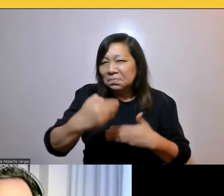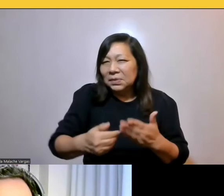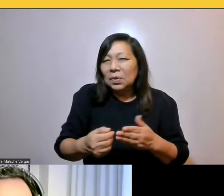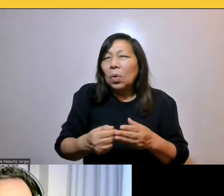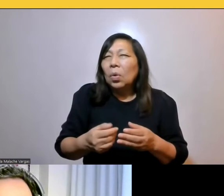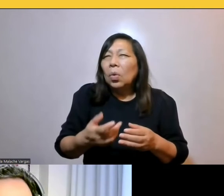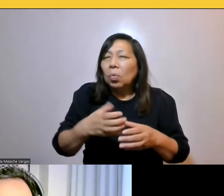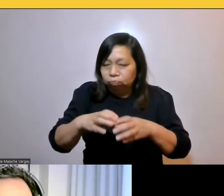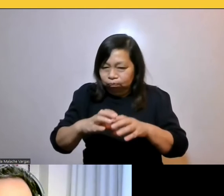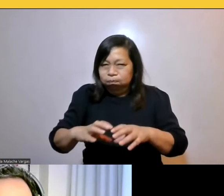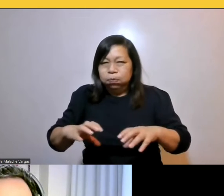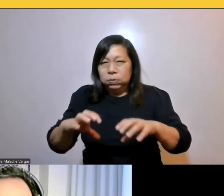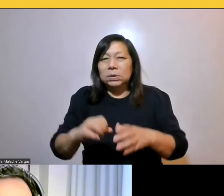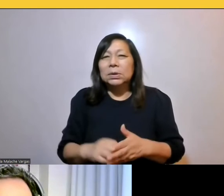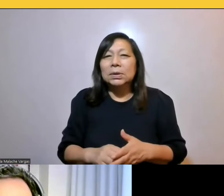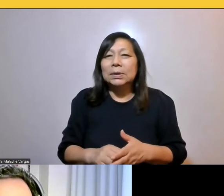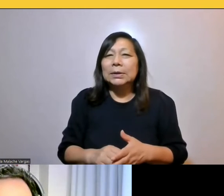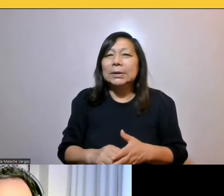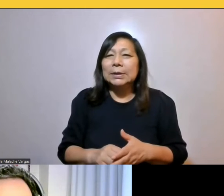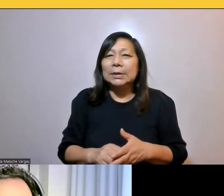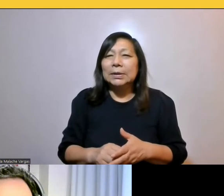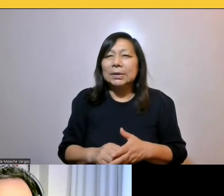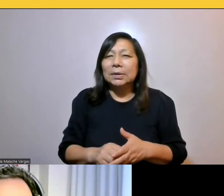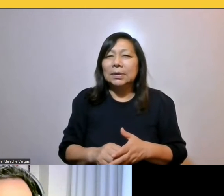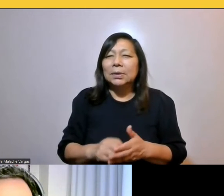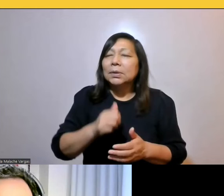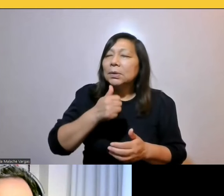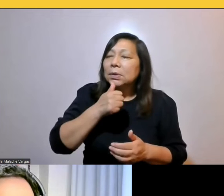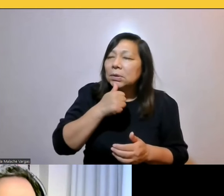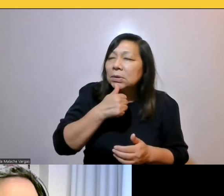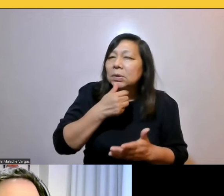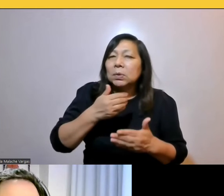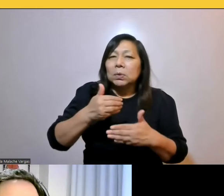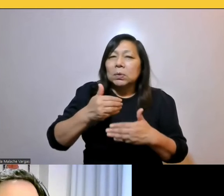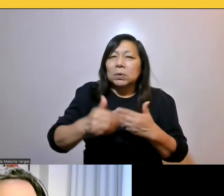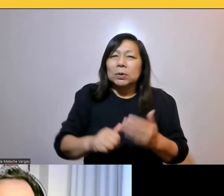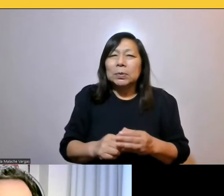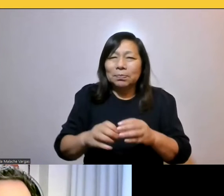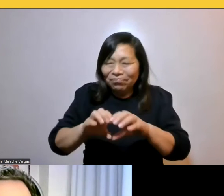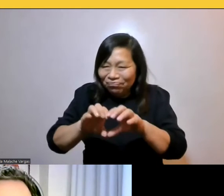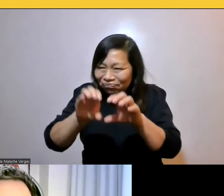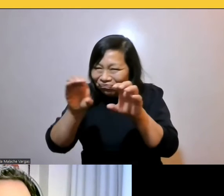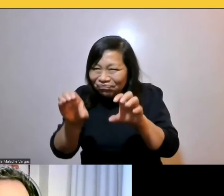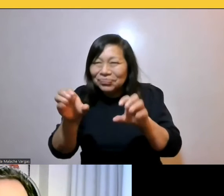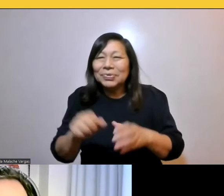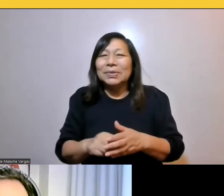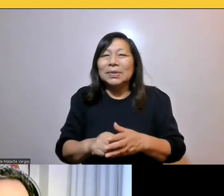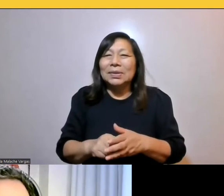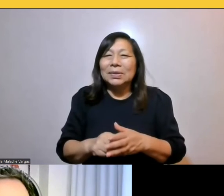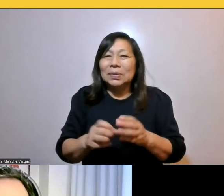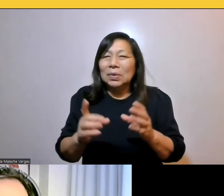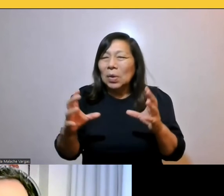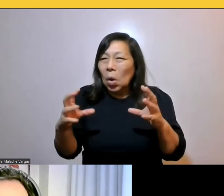inflamatorio local, ocurre una isquemia a nivel de los vasos del útero, se descama el endometrio, se contrae